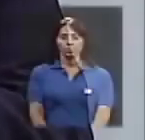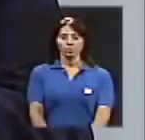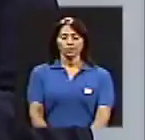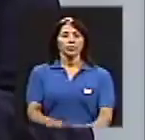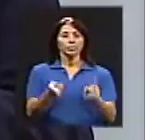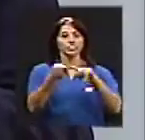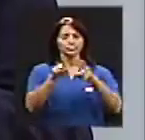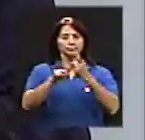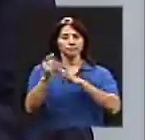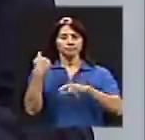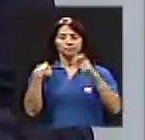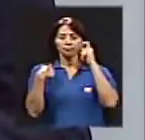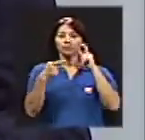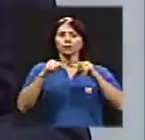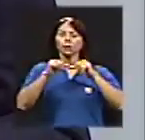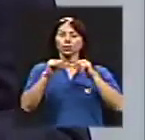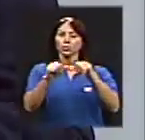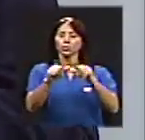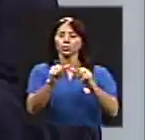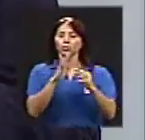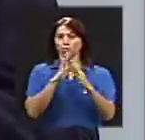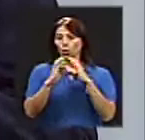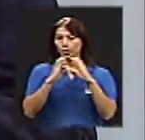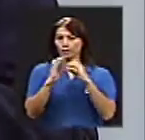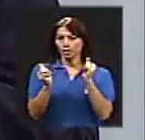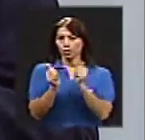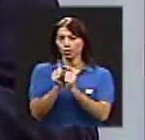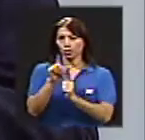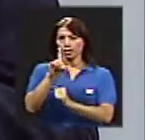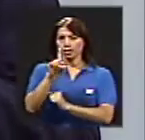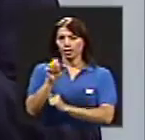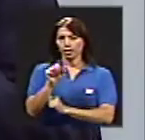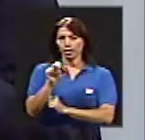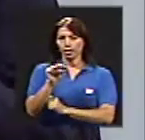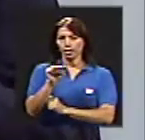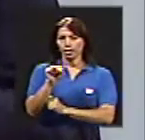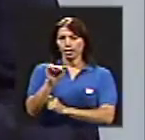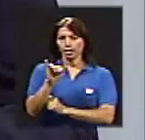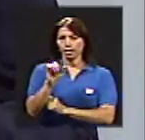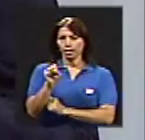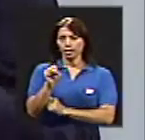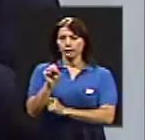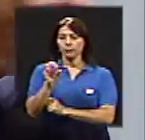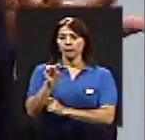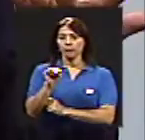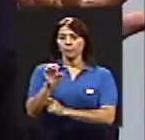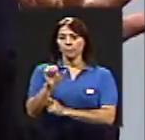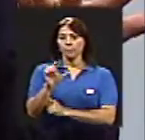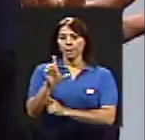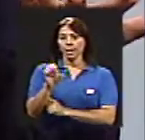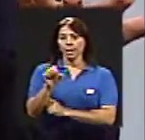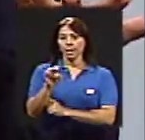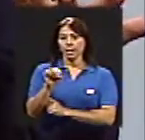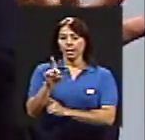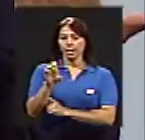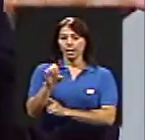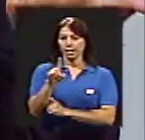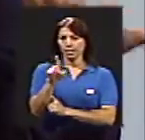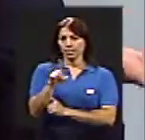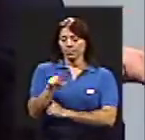Continuamos, amigas y amigos, conversando con don Denis Meléndez y si usted lo tiene a